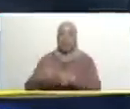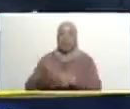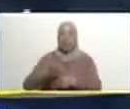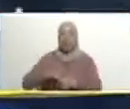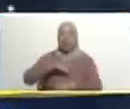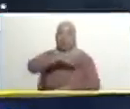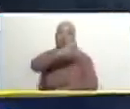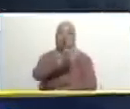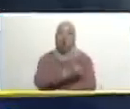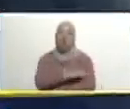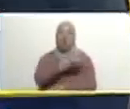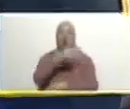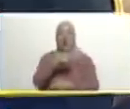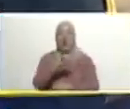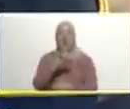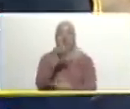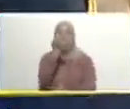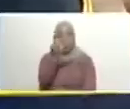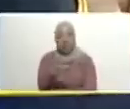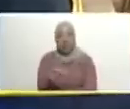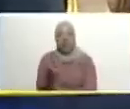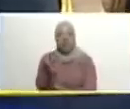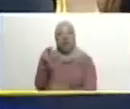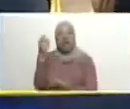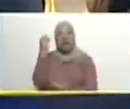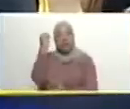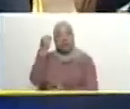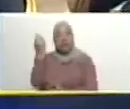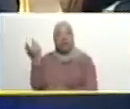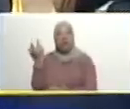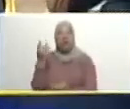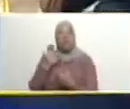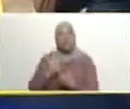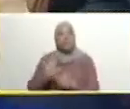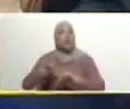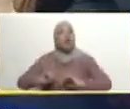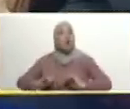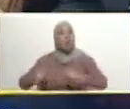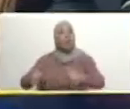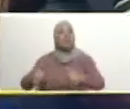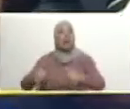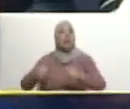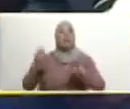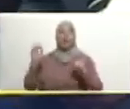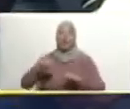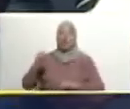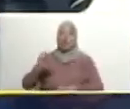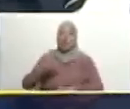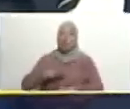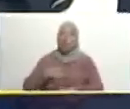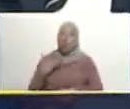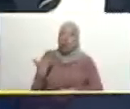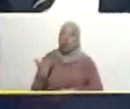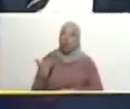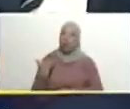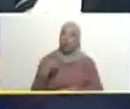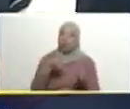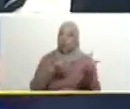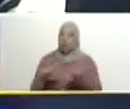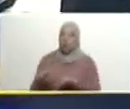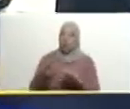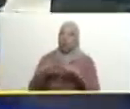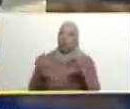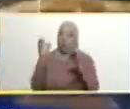poderosa, fuerte. Ya demostramos en una primera etapa que sí era posible, una etapa